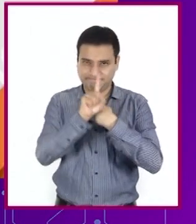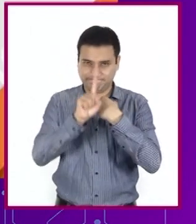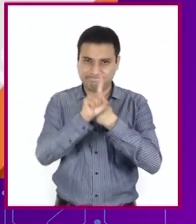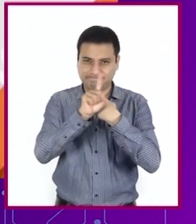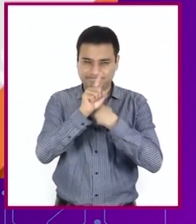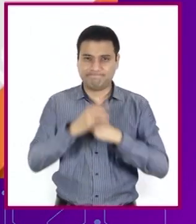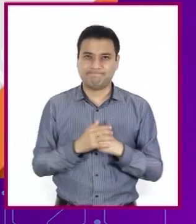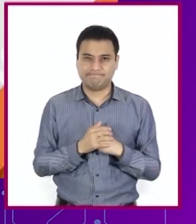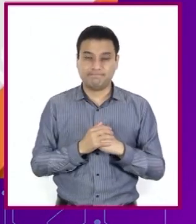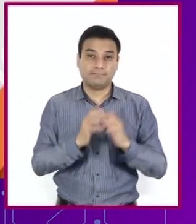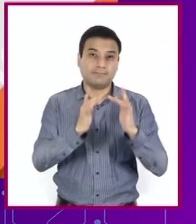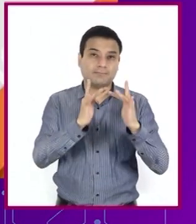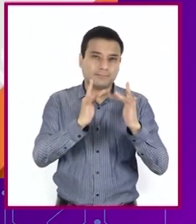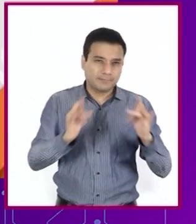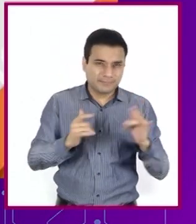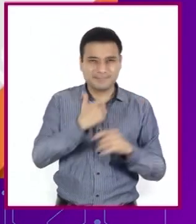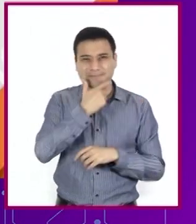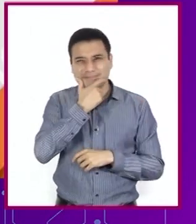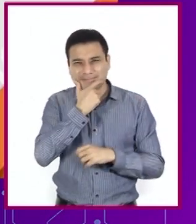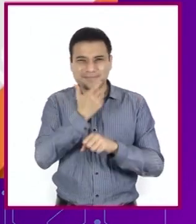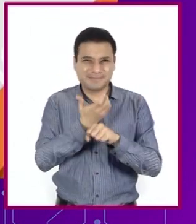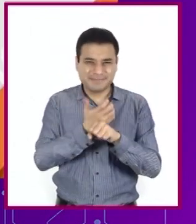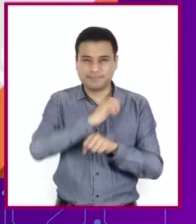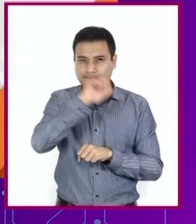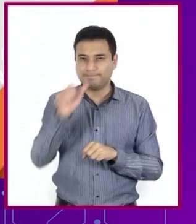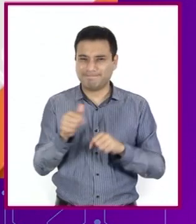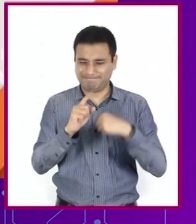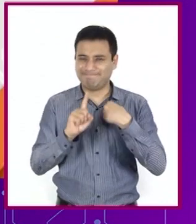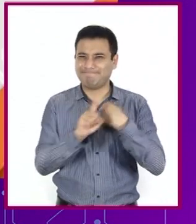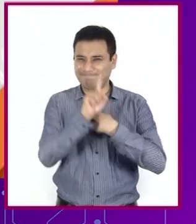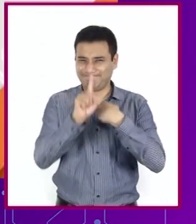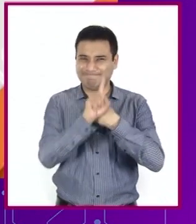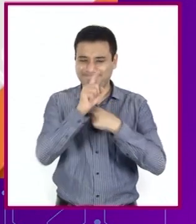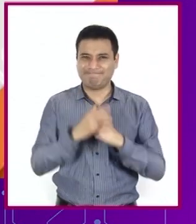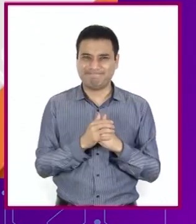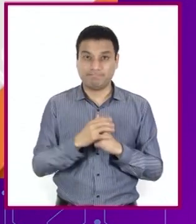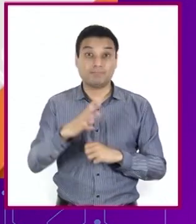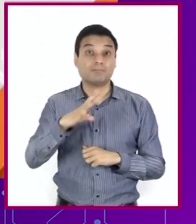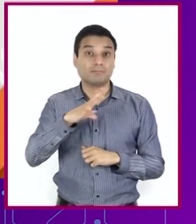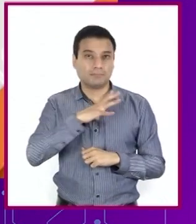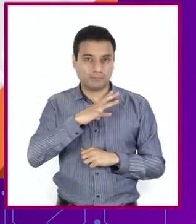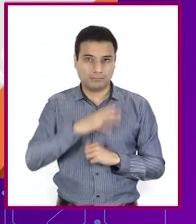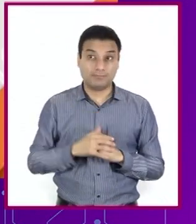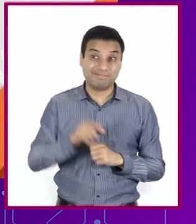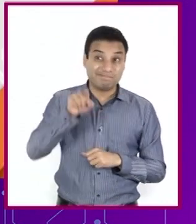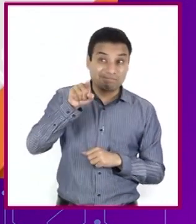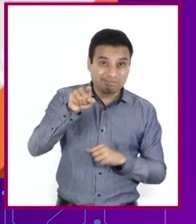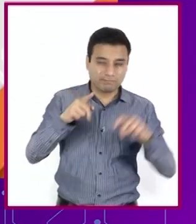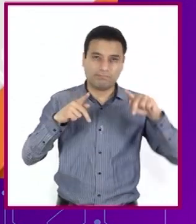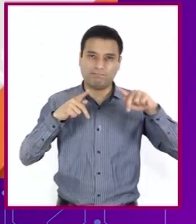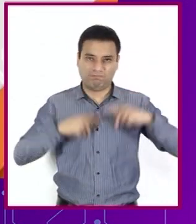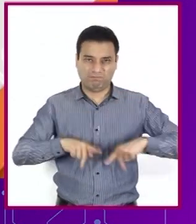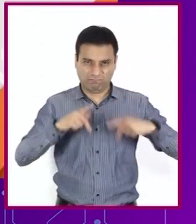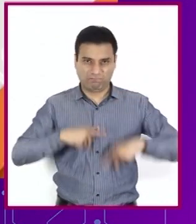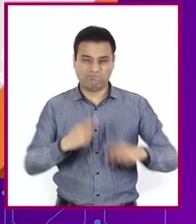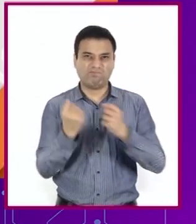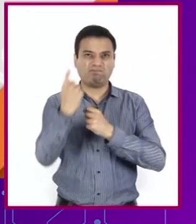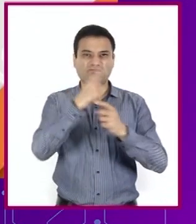potencias imperialistas y también surgieron movimientos de resistencia en las colonias.